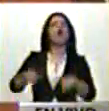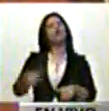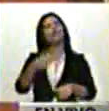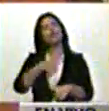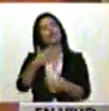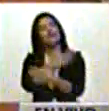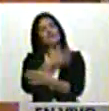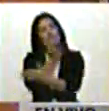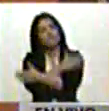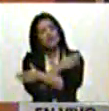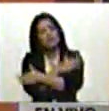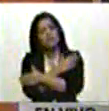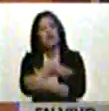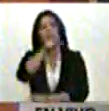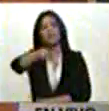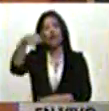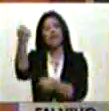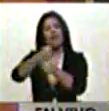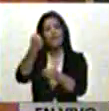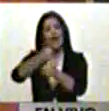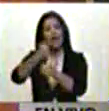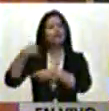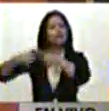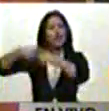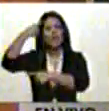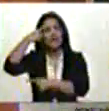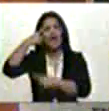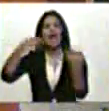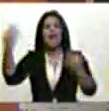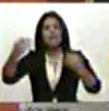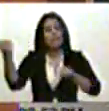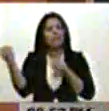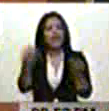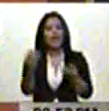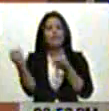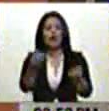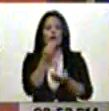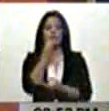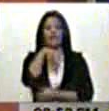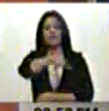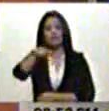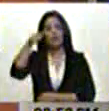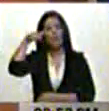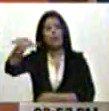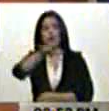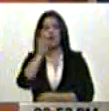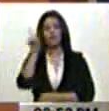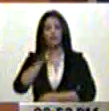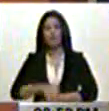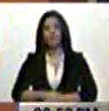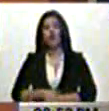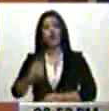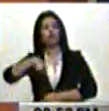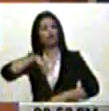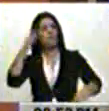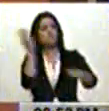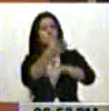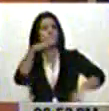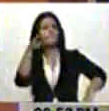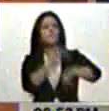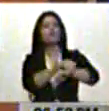garantizan la seguridad alimentaria del pueblo. Las detenciones efectuadas no son contra los hombres y mujeres de